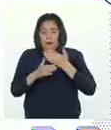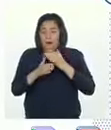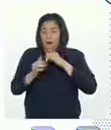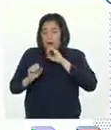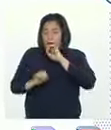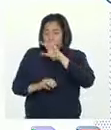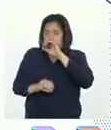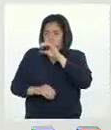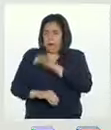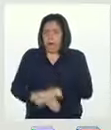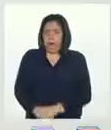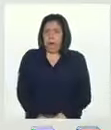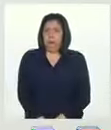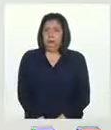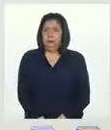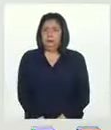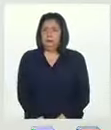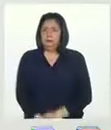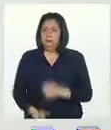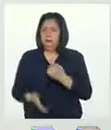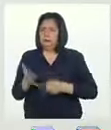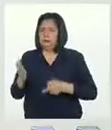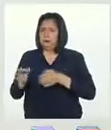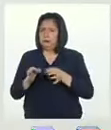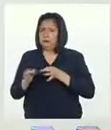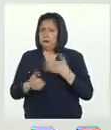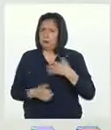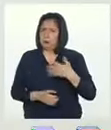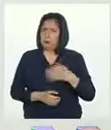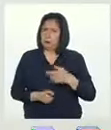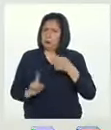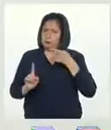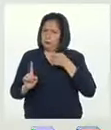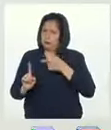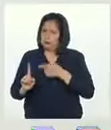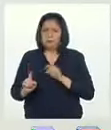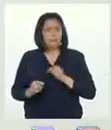compartir. ¡Qué